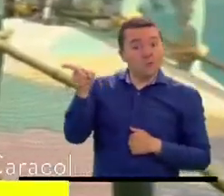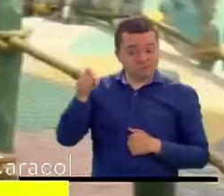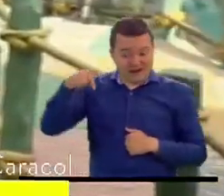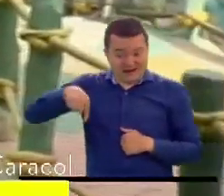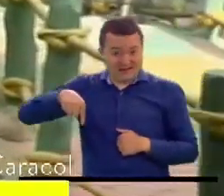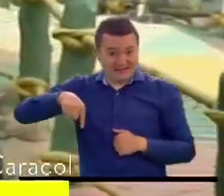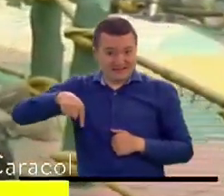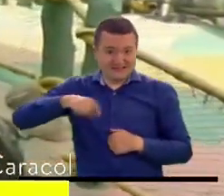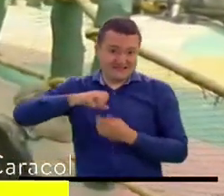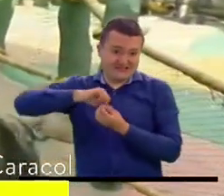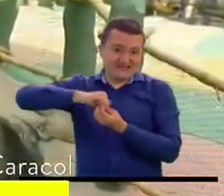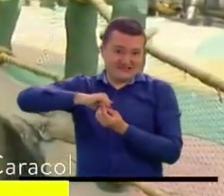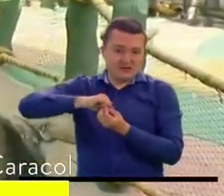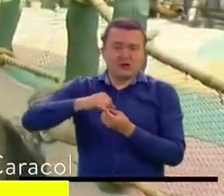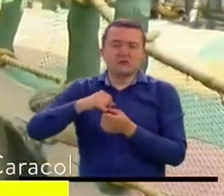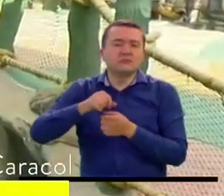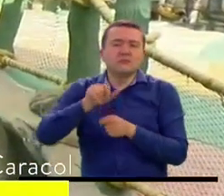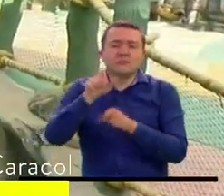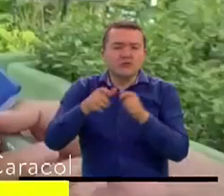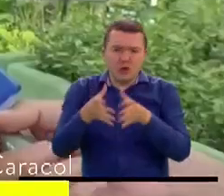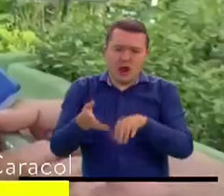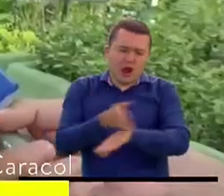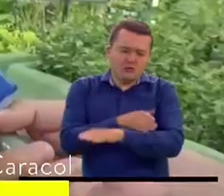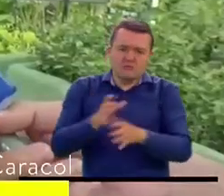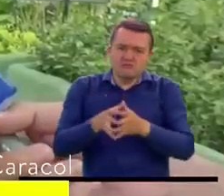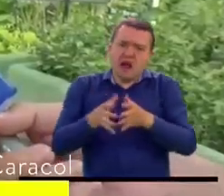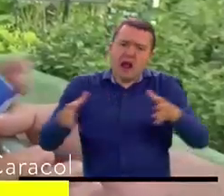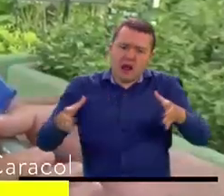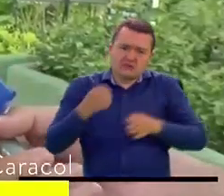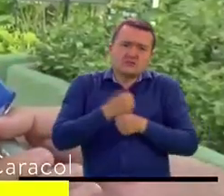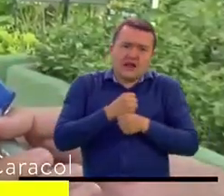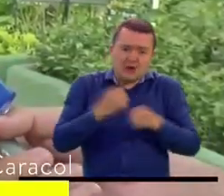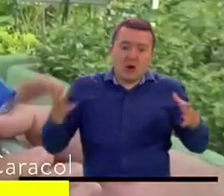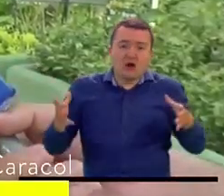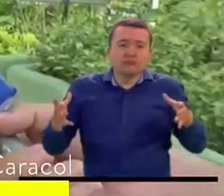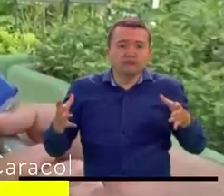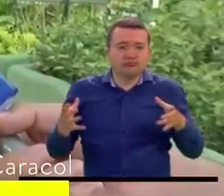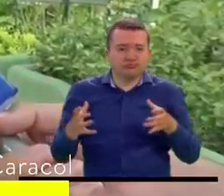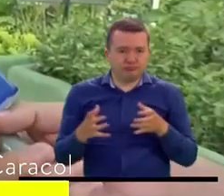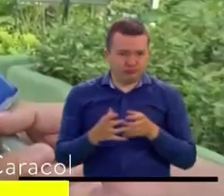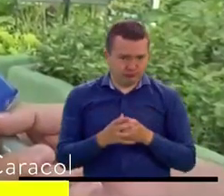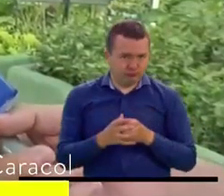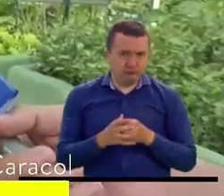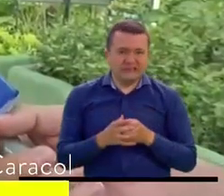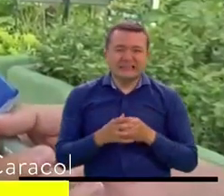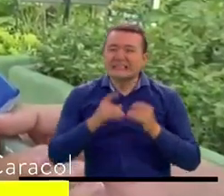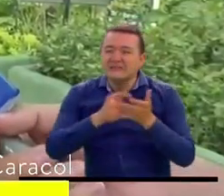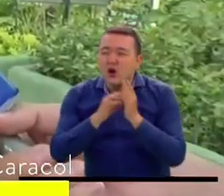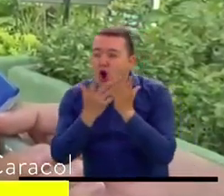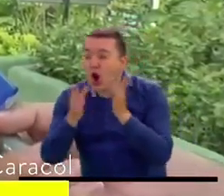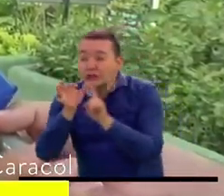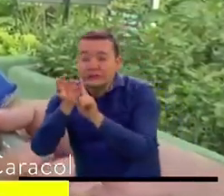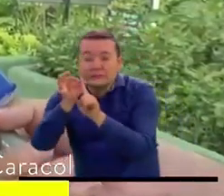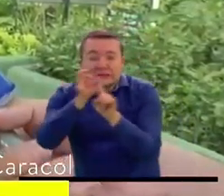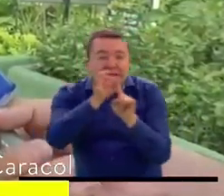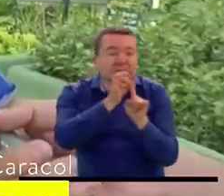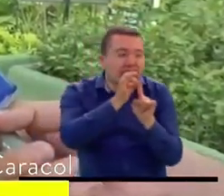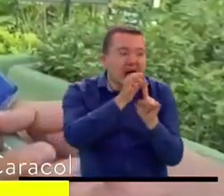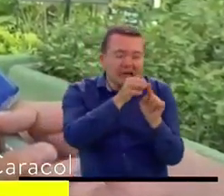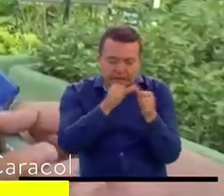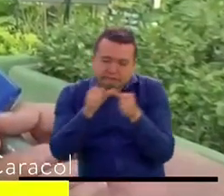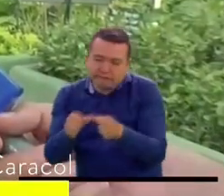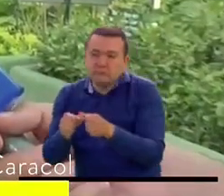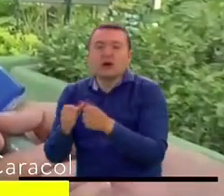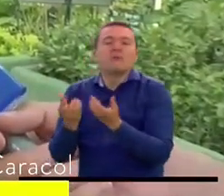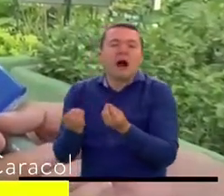trabajando con un número muy reducido de empleados para las cuestiones esenciales, cuidado de los animales,